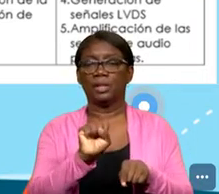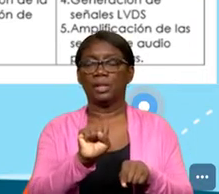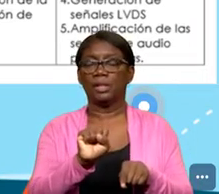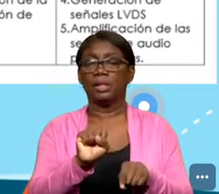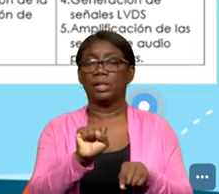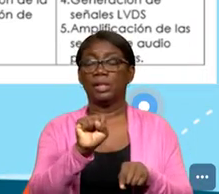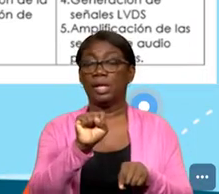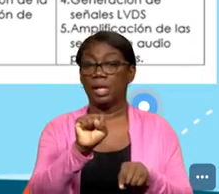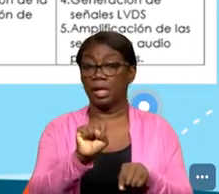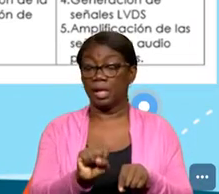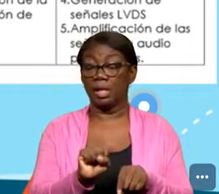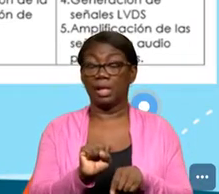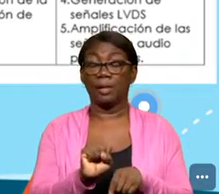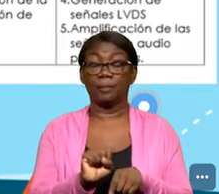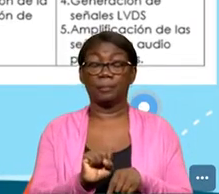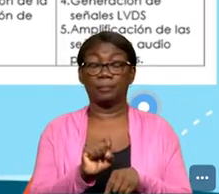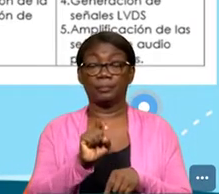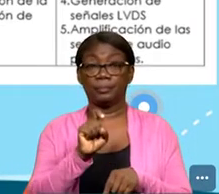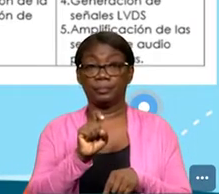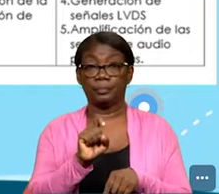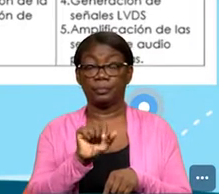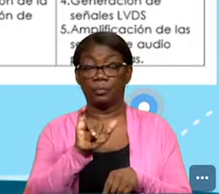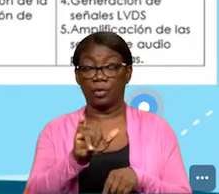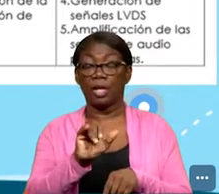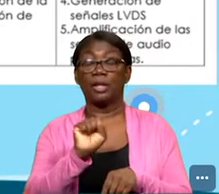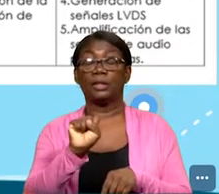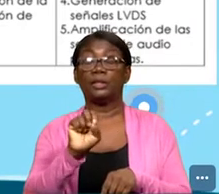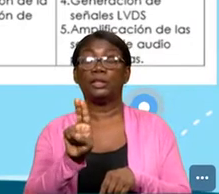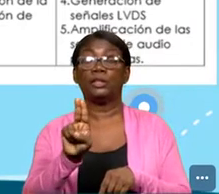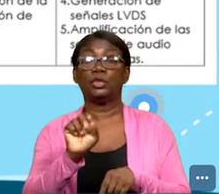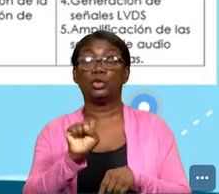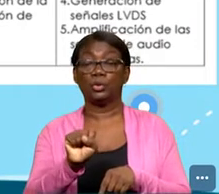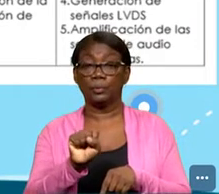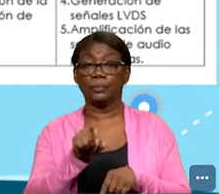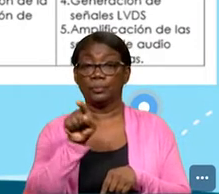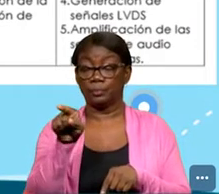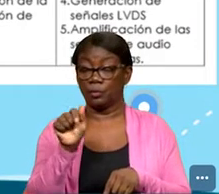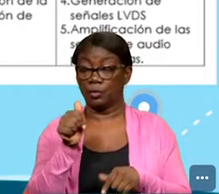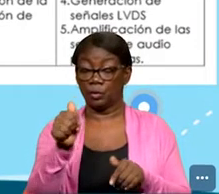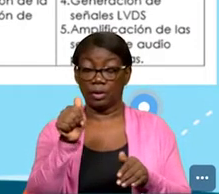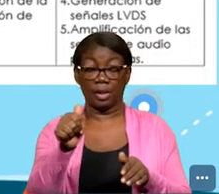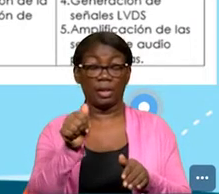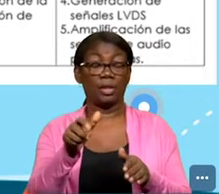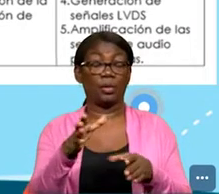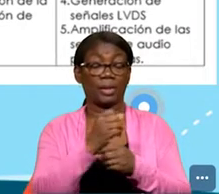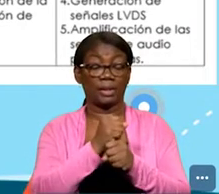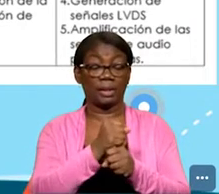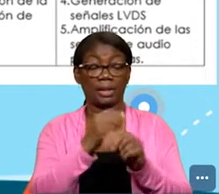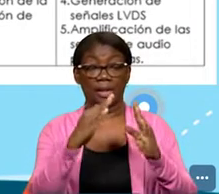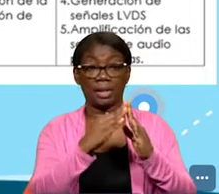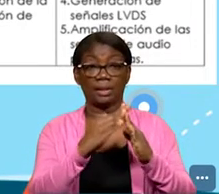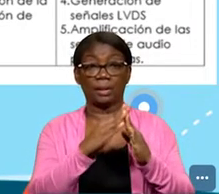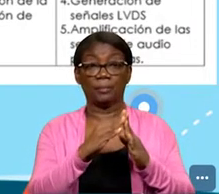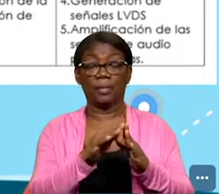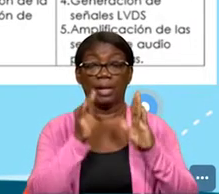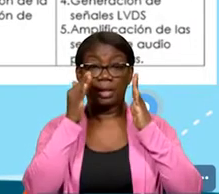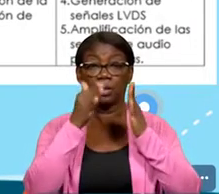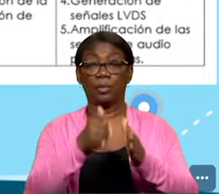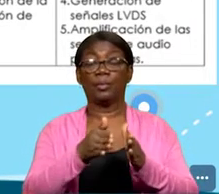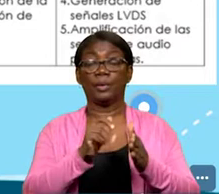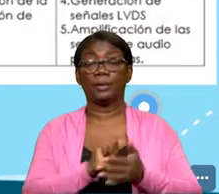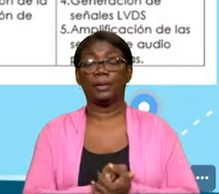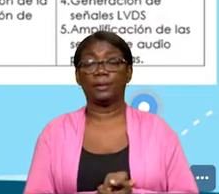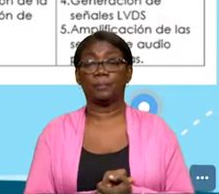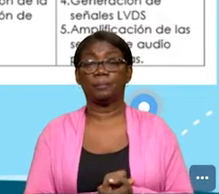indicar en qué pantallas están presentes. Eso lo van ustedes a realizar en casa, pero aquí vamos a enfocarnos